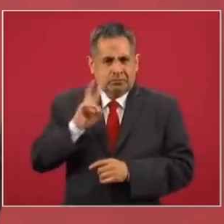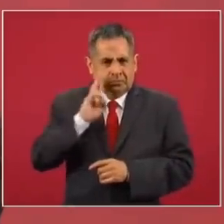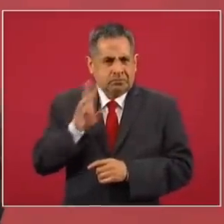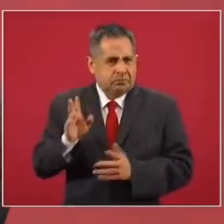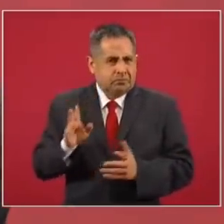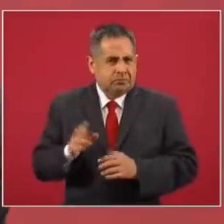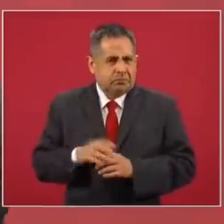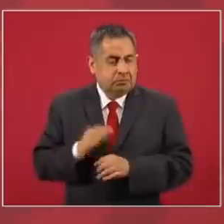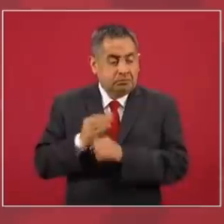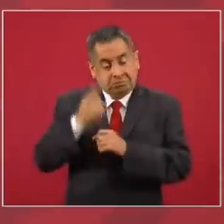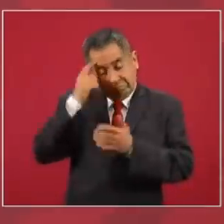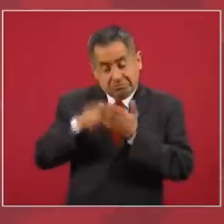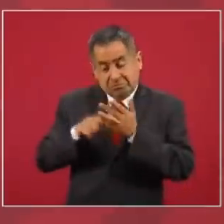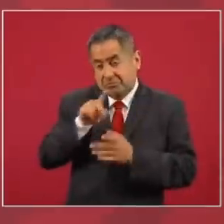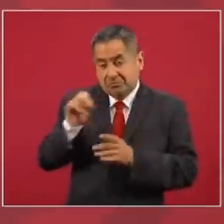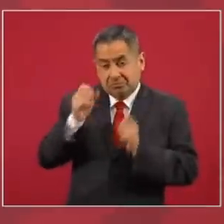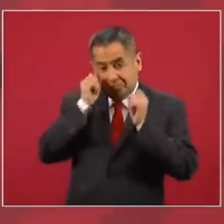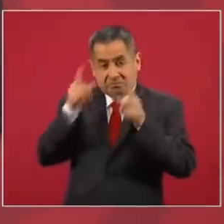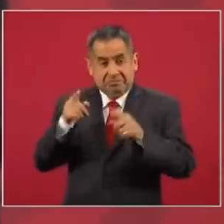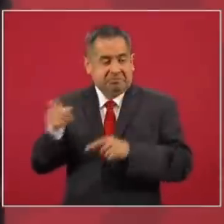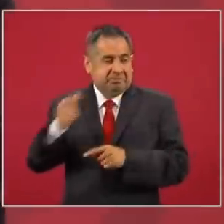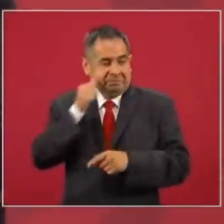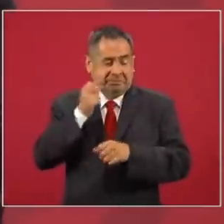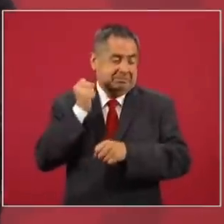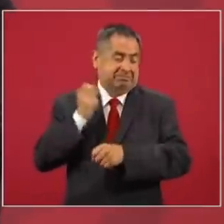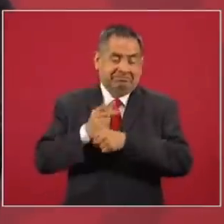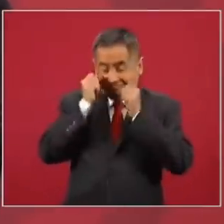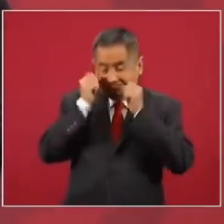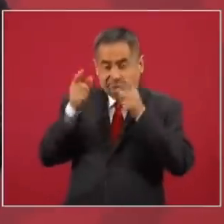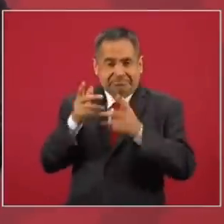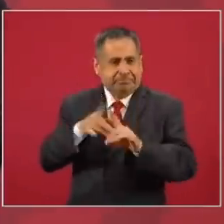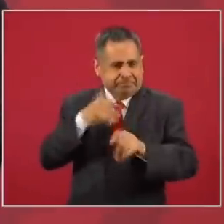que ya debe estar despierto porque él se levanta muy temprano,